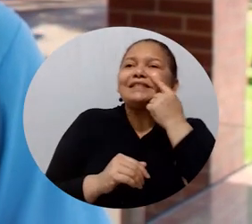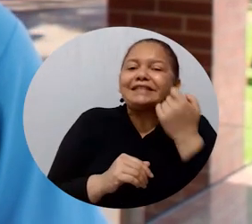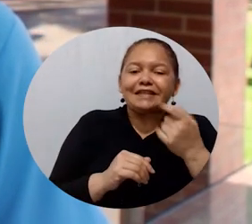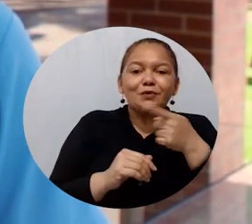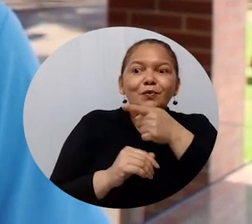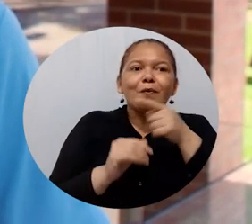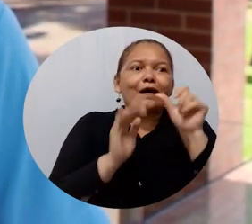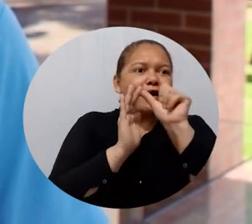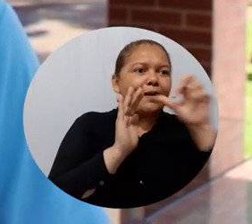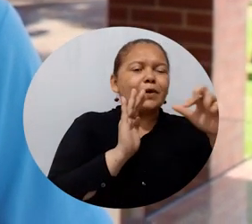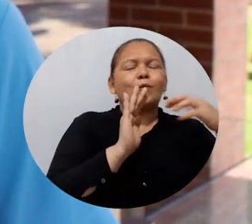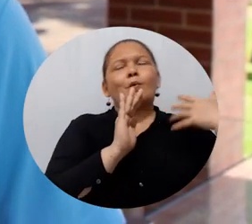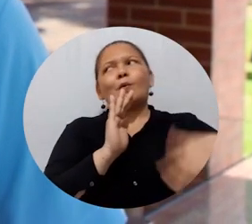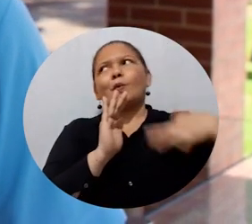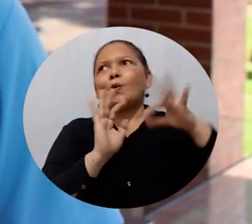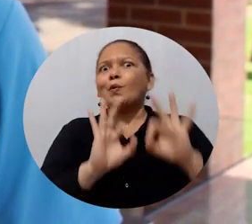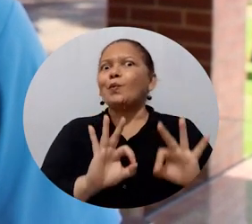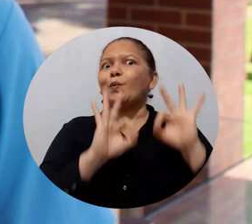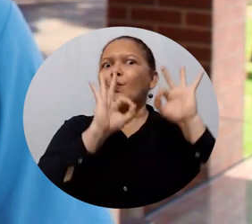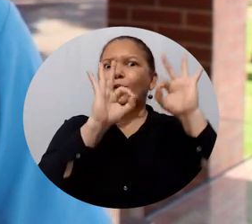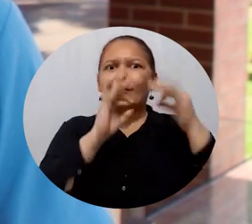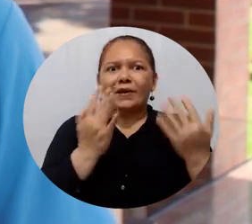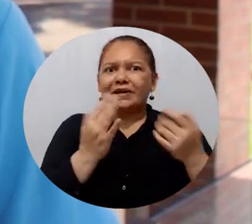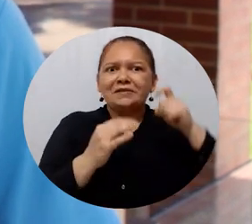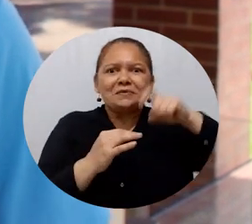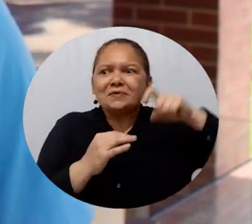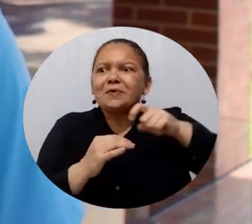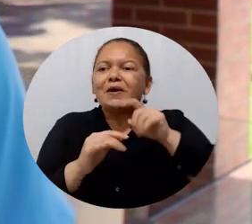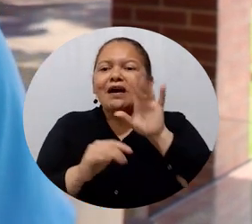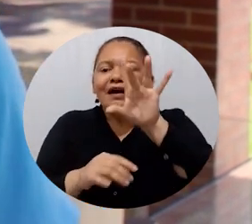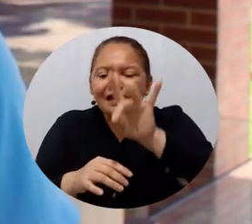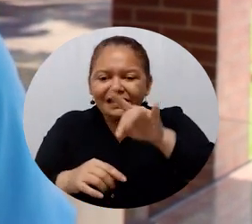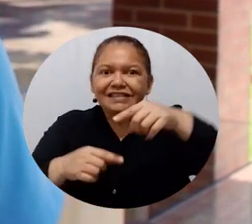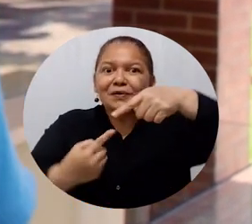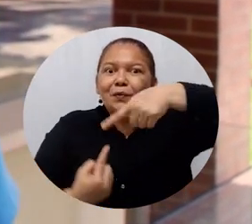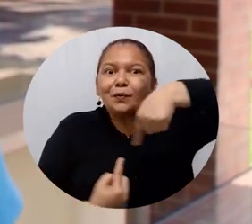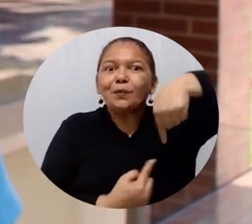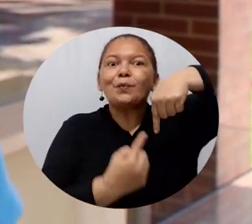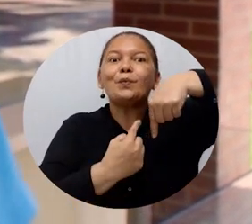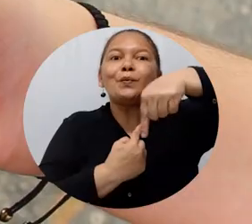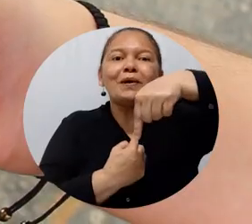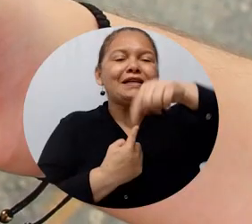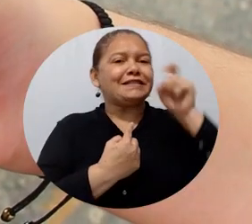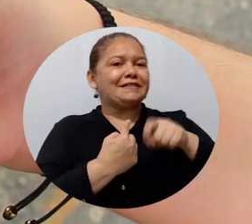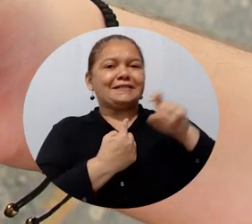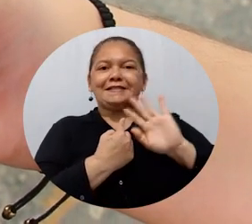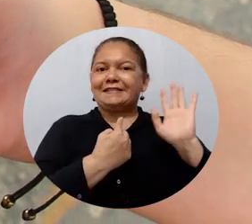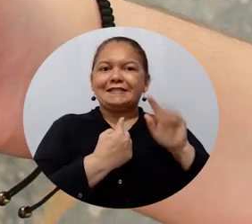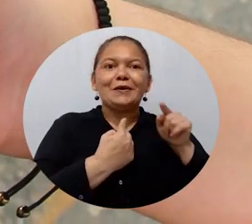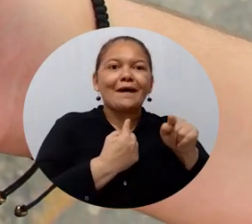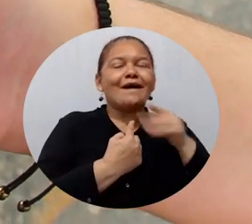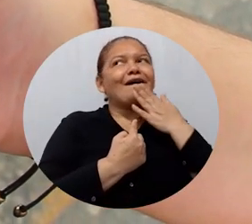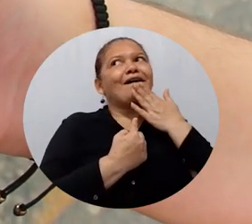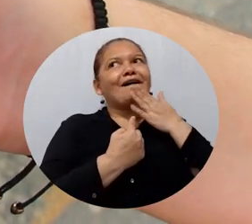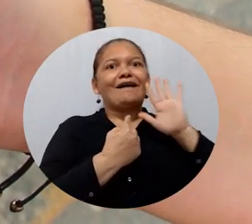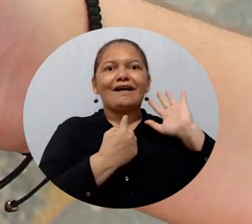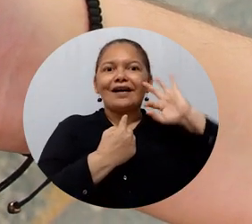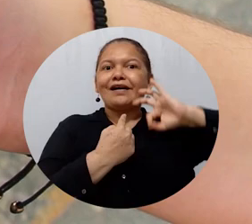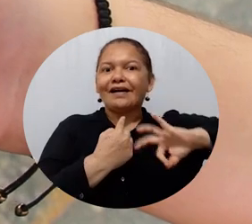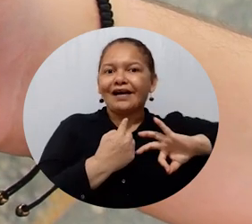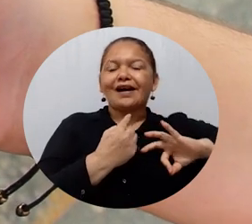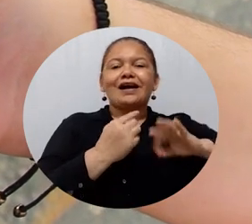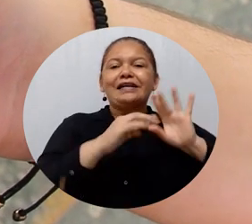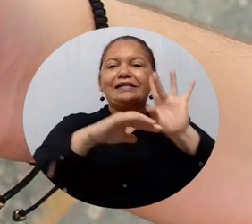tendríamos que exponernos tocando pues los torniquetes con eso disminuiríamos